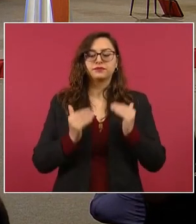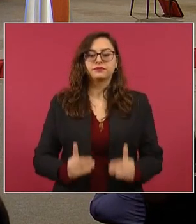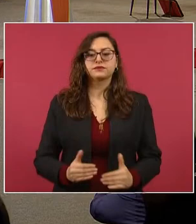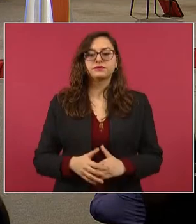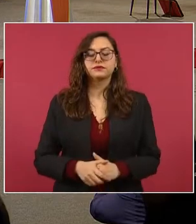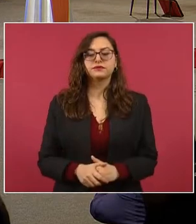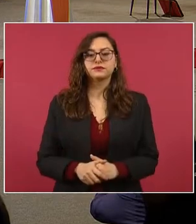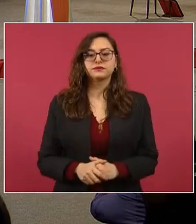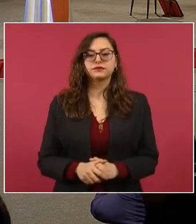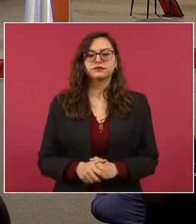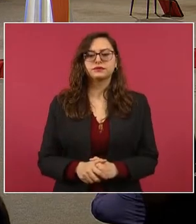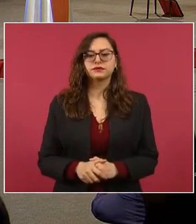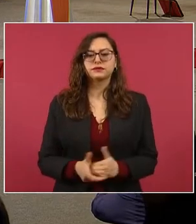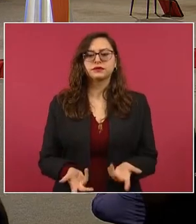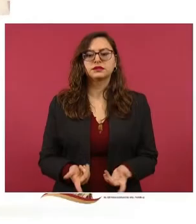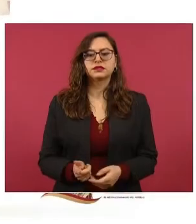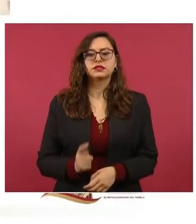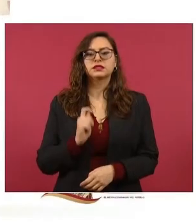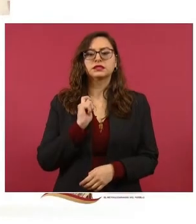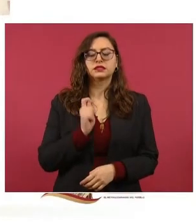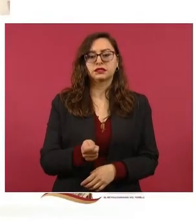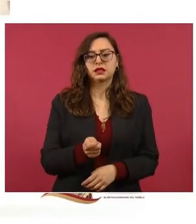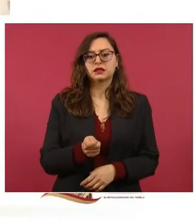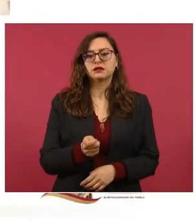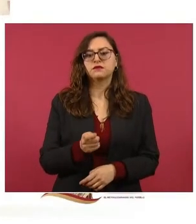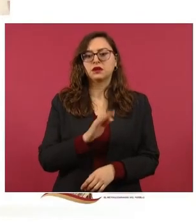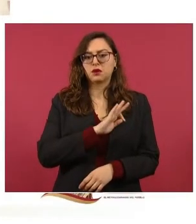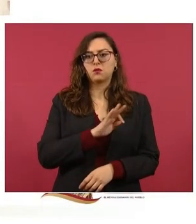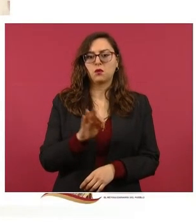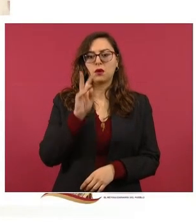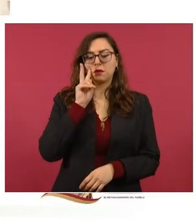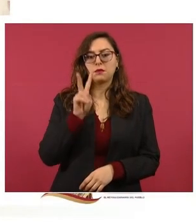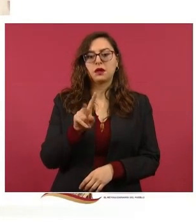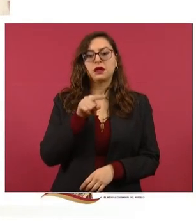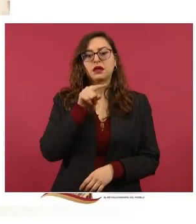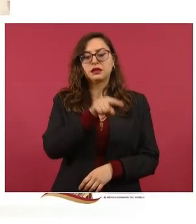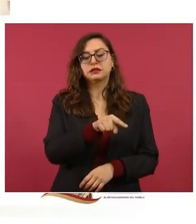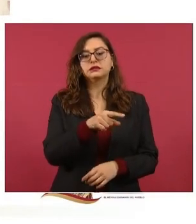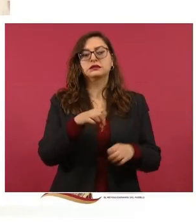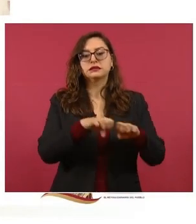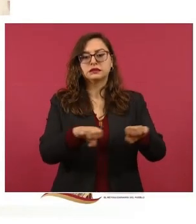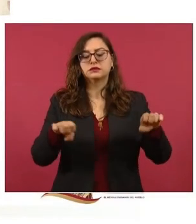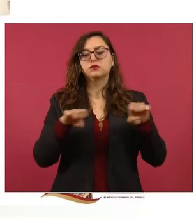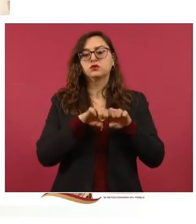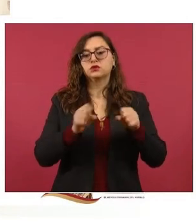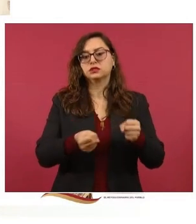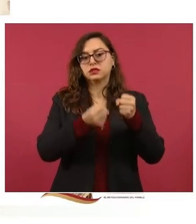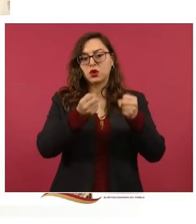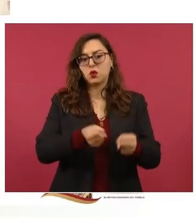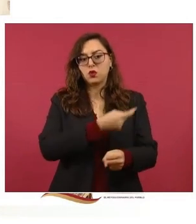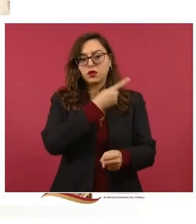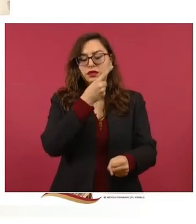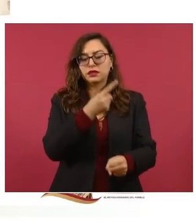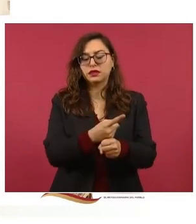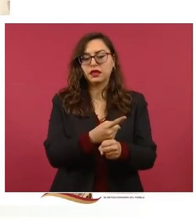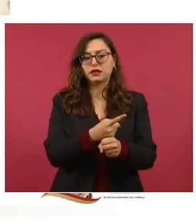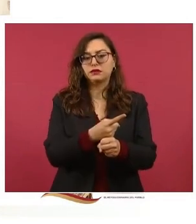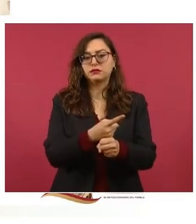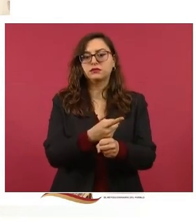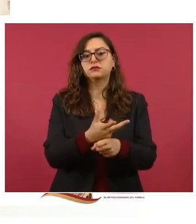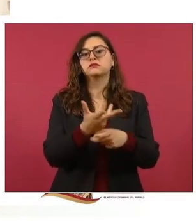Se trató de que ahora el equipo de la Secretaría de Seguridad se encuentra trabajando en la